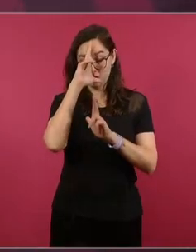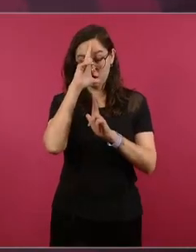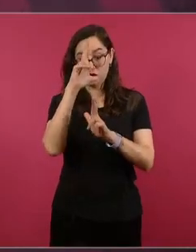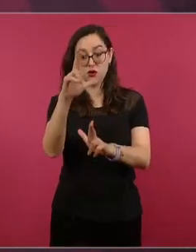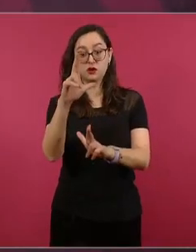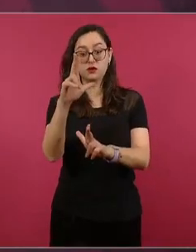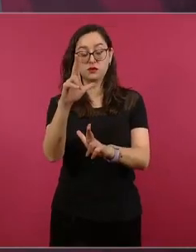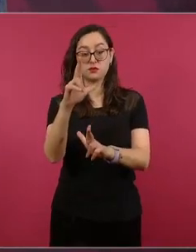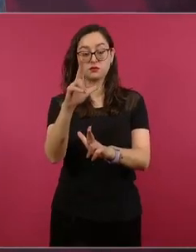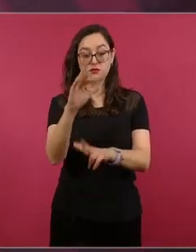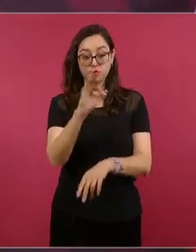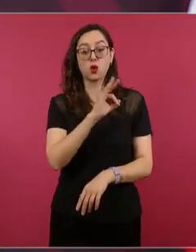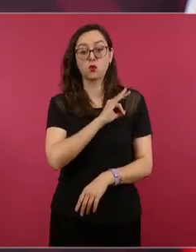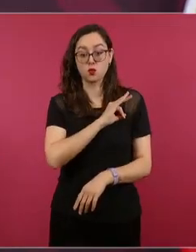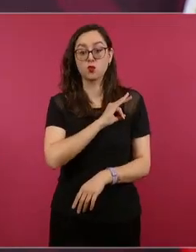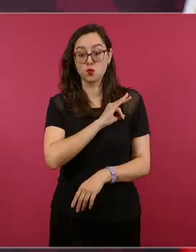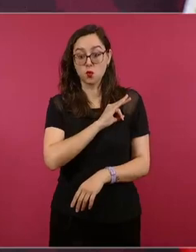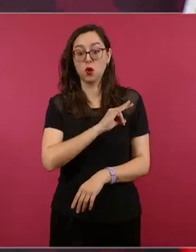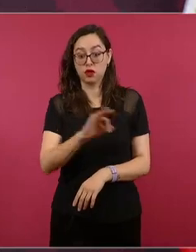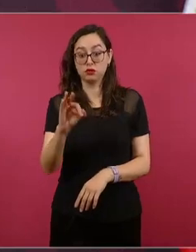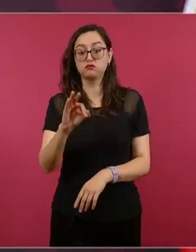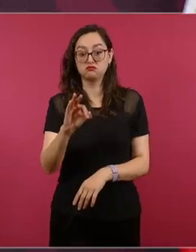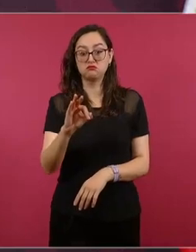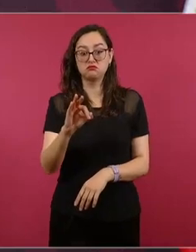se puede y se debe ofrecer